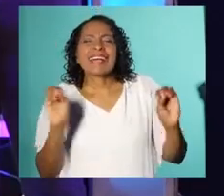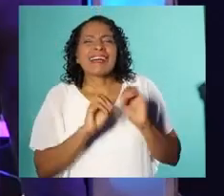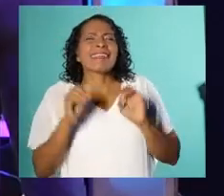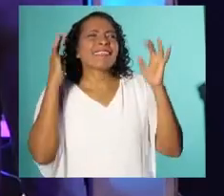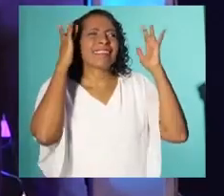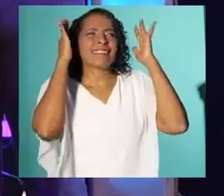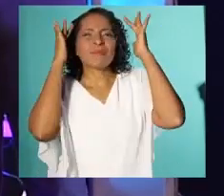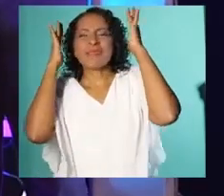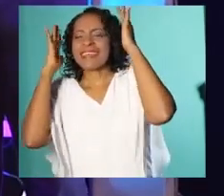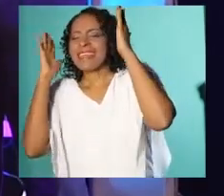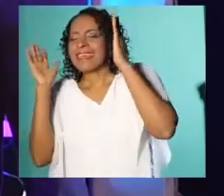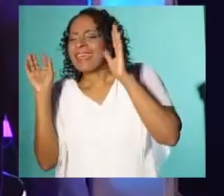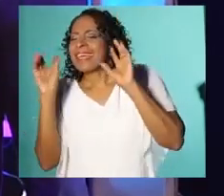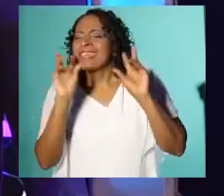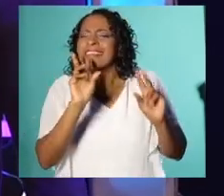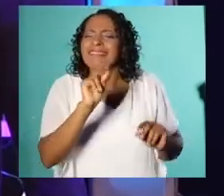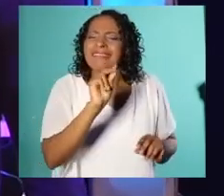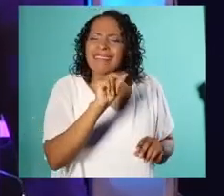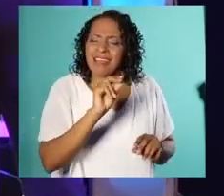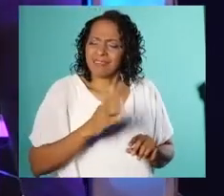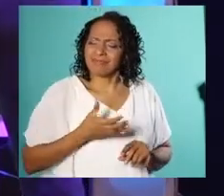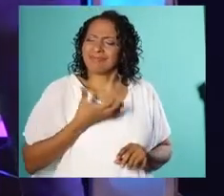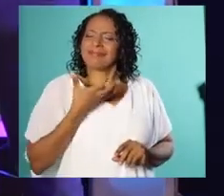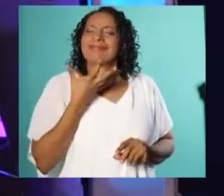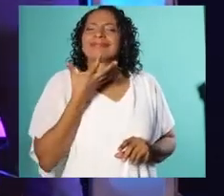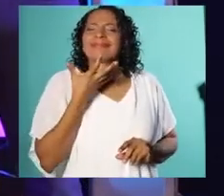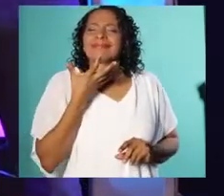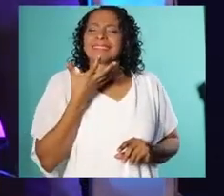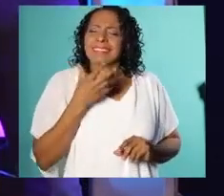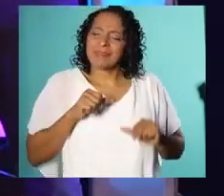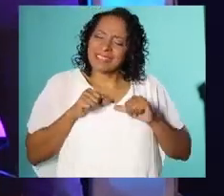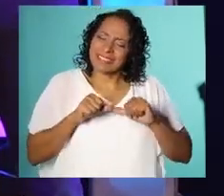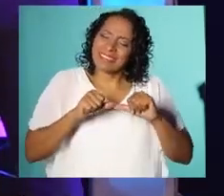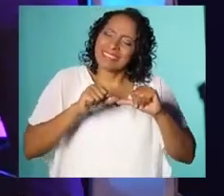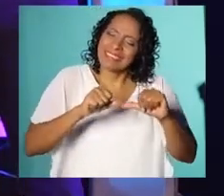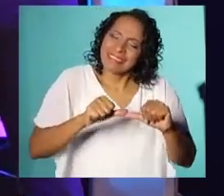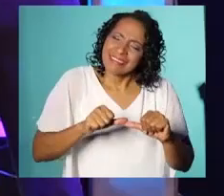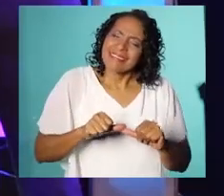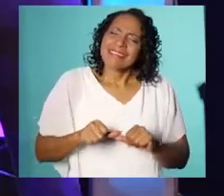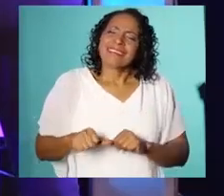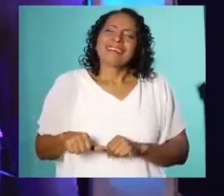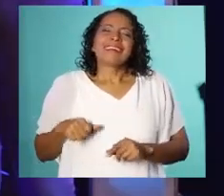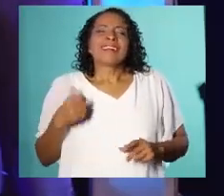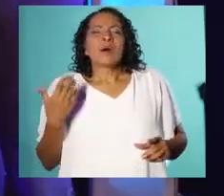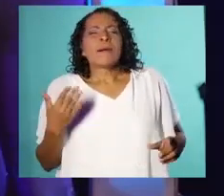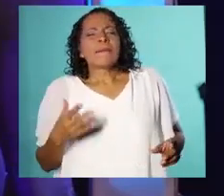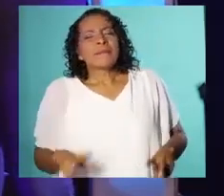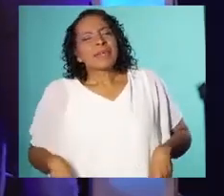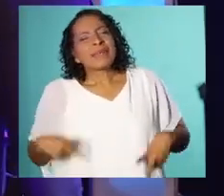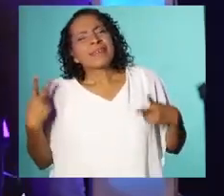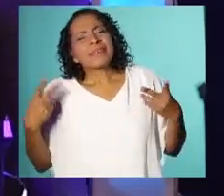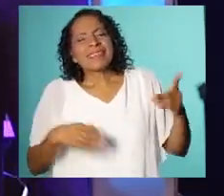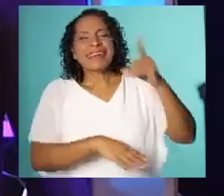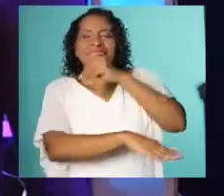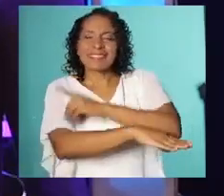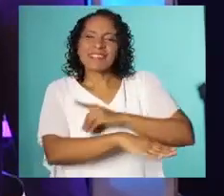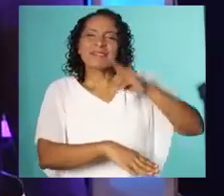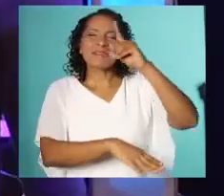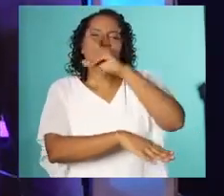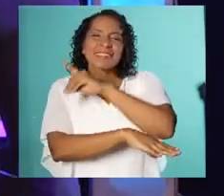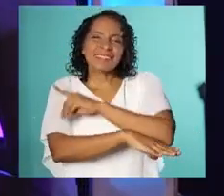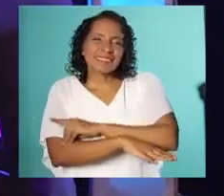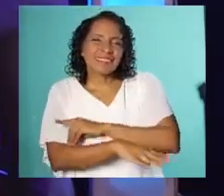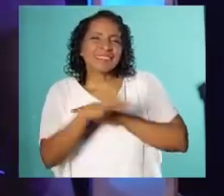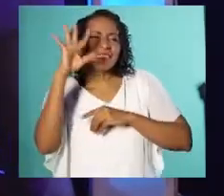Así tenemos que vivir diariamente nuestras vidas. Hemos disfrutado muchísimo en la noche de